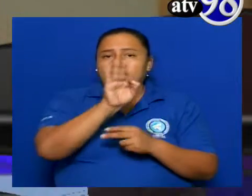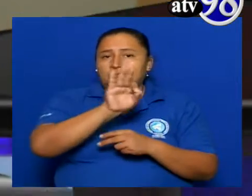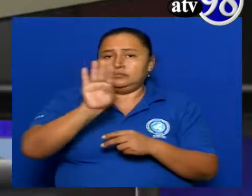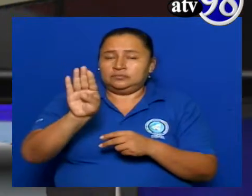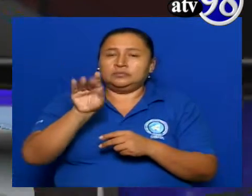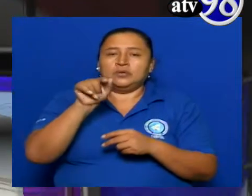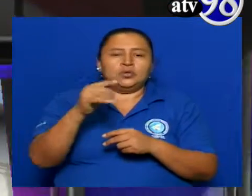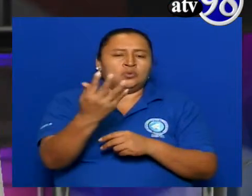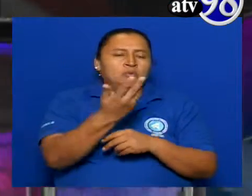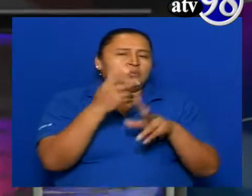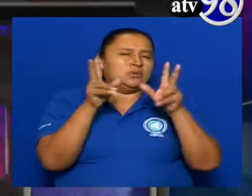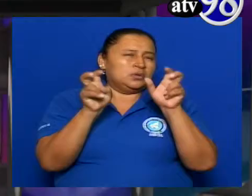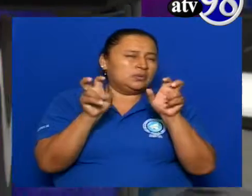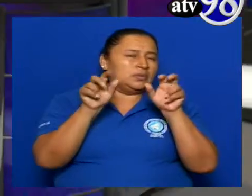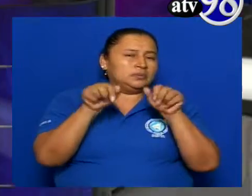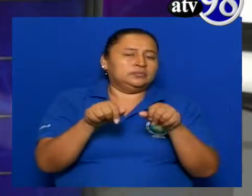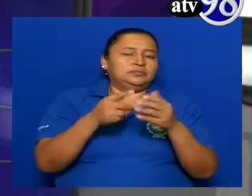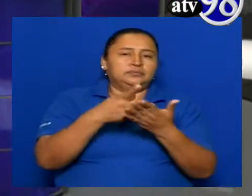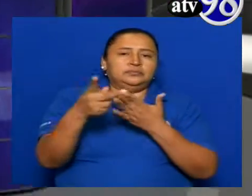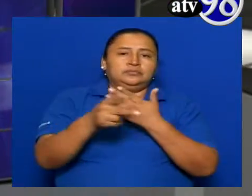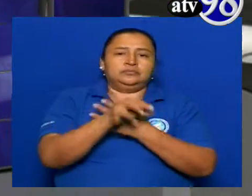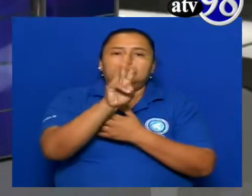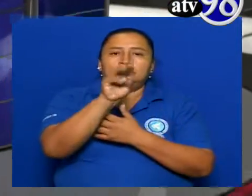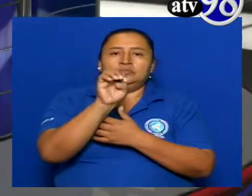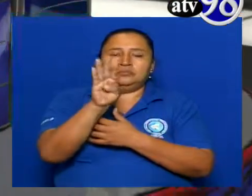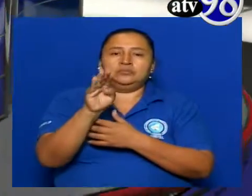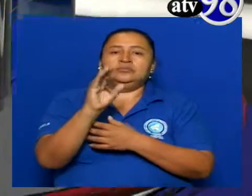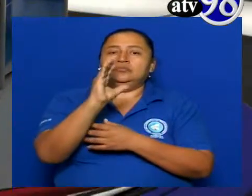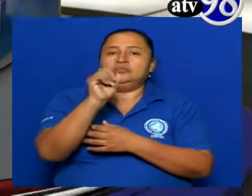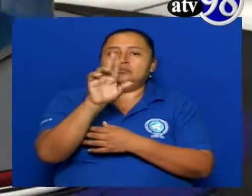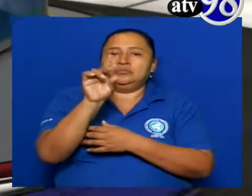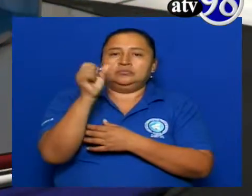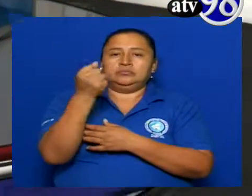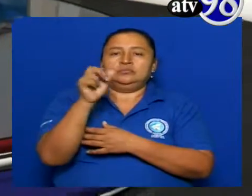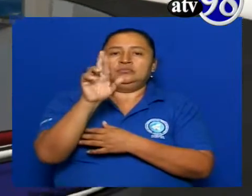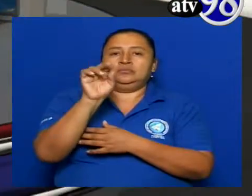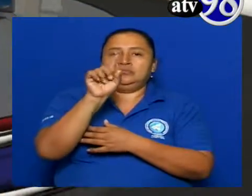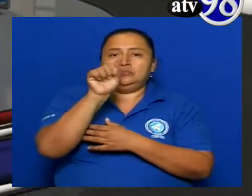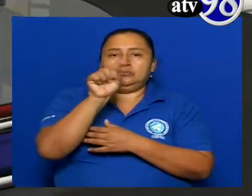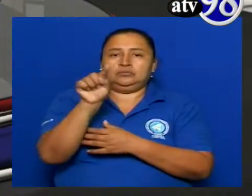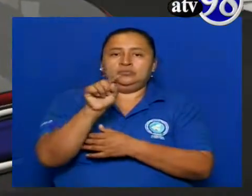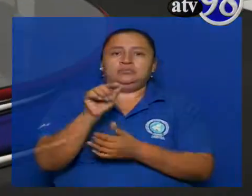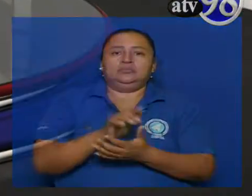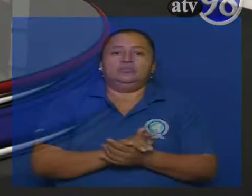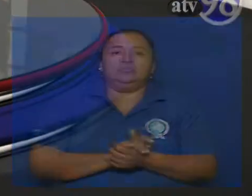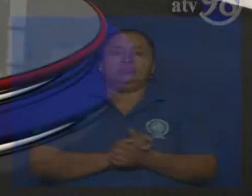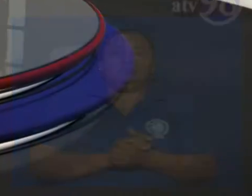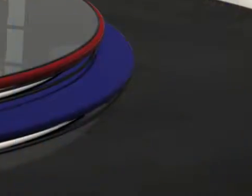todo en materia legislativa, visite nuestra página web. Estuvo con ustedes Carlos Ruiz.